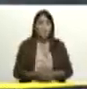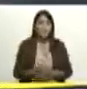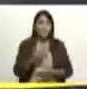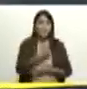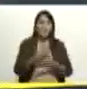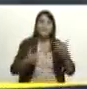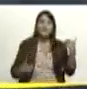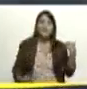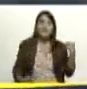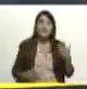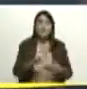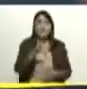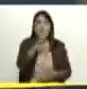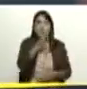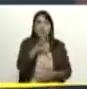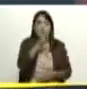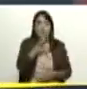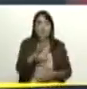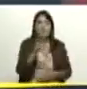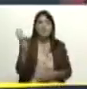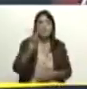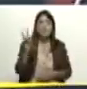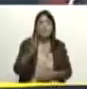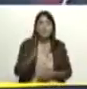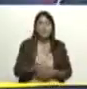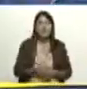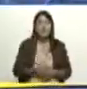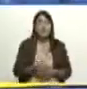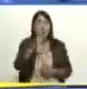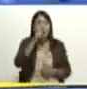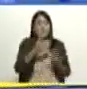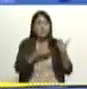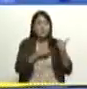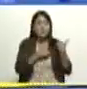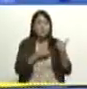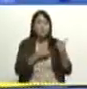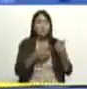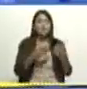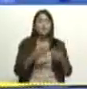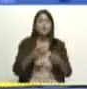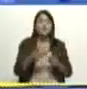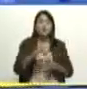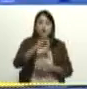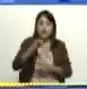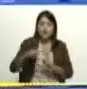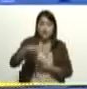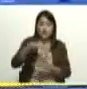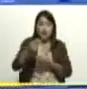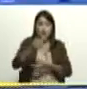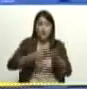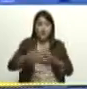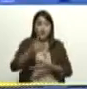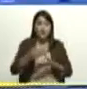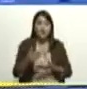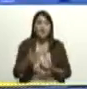presidente del Banco de Venezuela, el superintendente de Zonas Económicas Especiales, el presidente de la